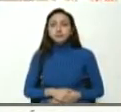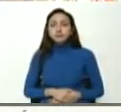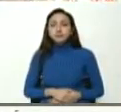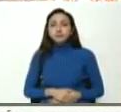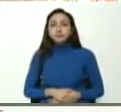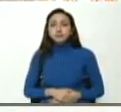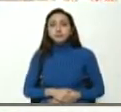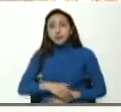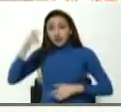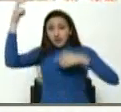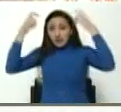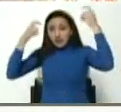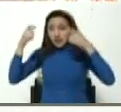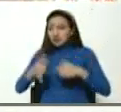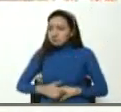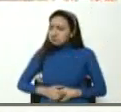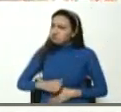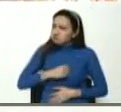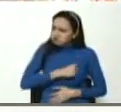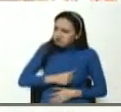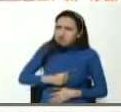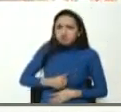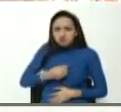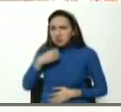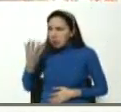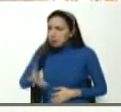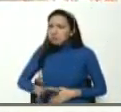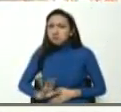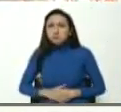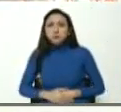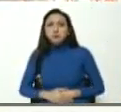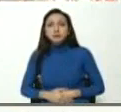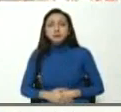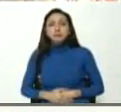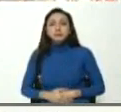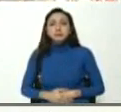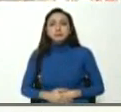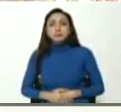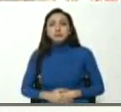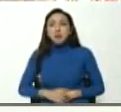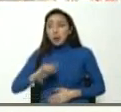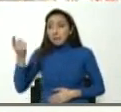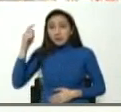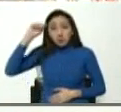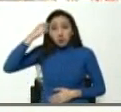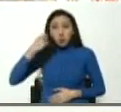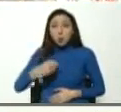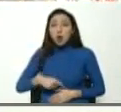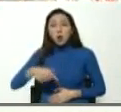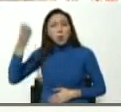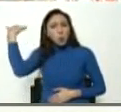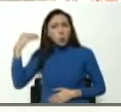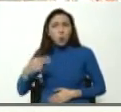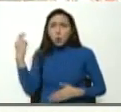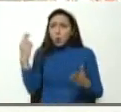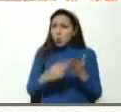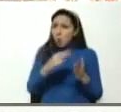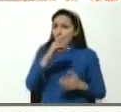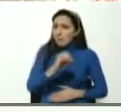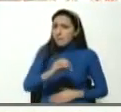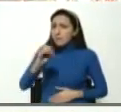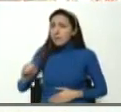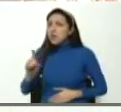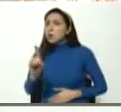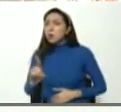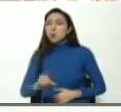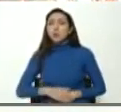que el comandante chávez apreciaba mucho mis primeros recuerdos por allá en el año 2000 2001